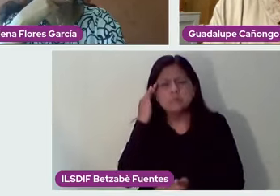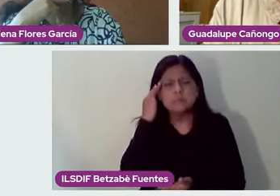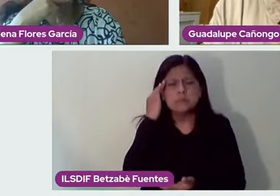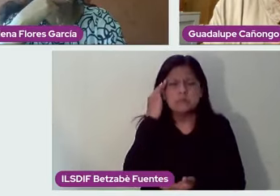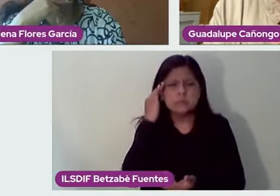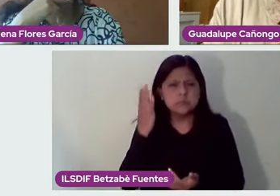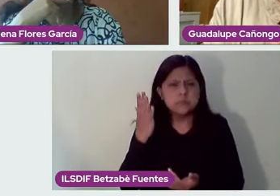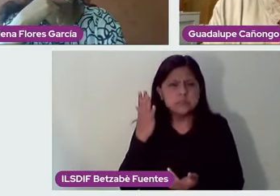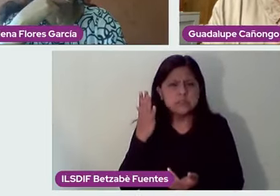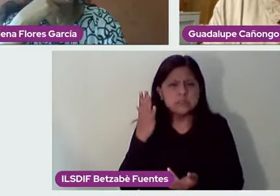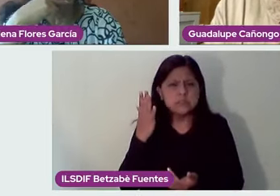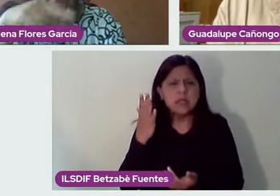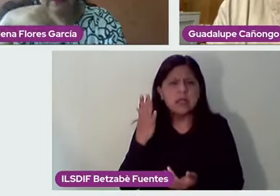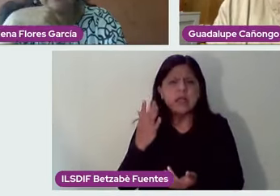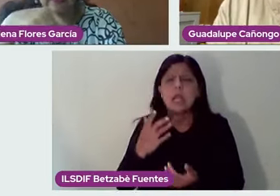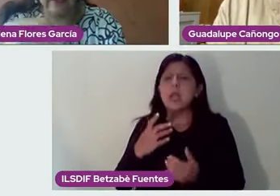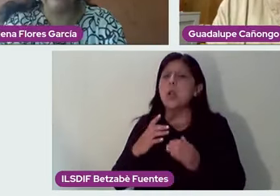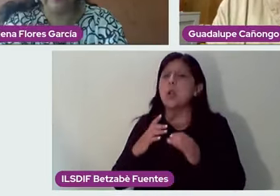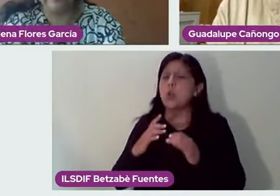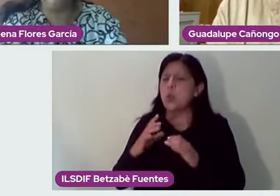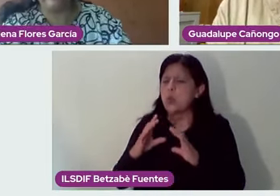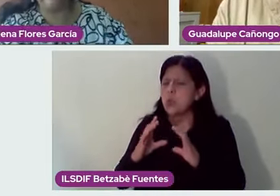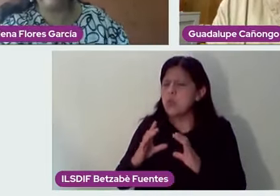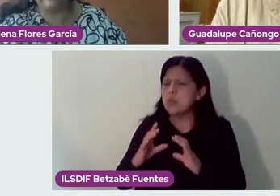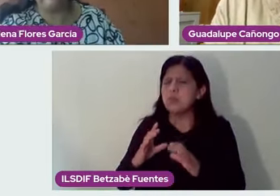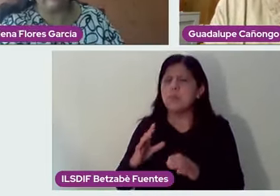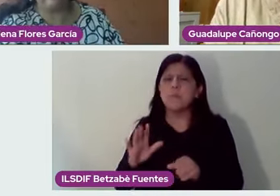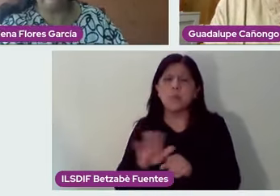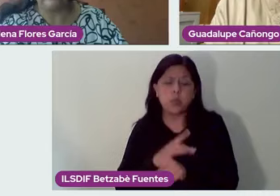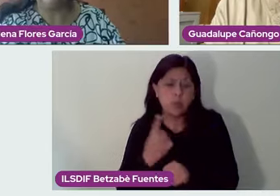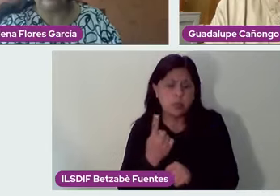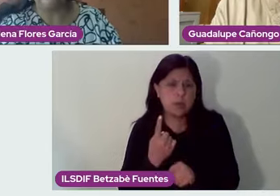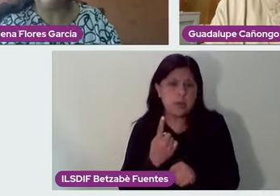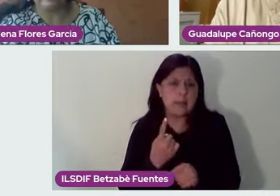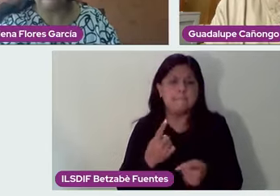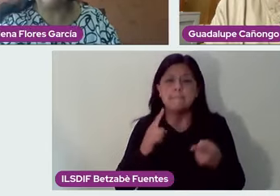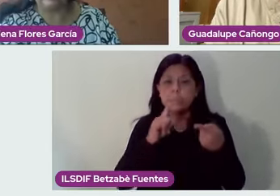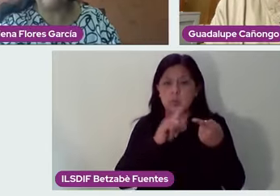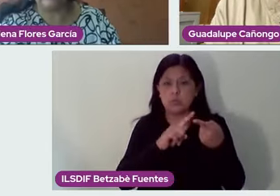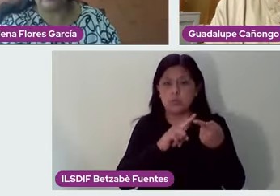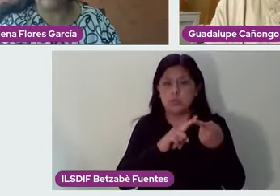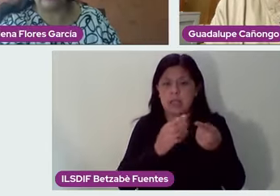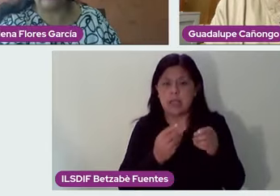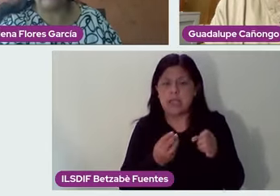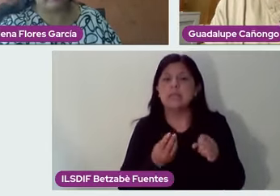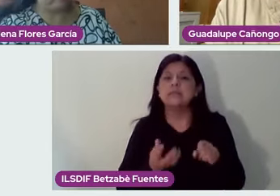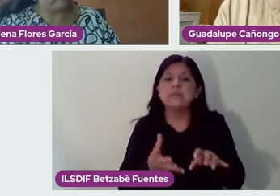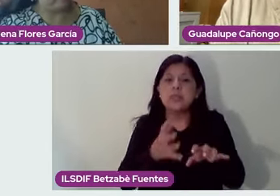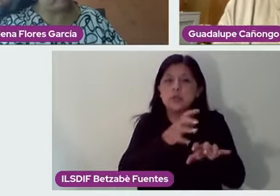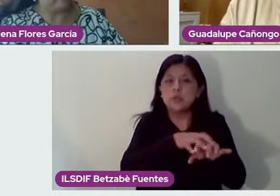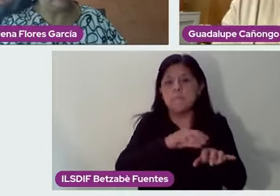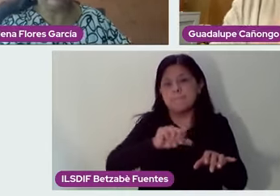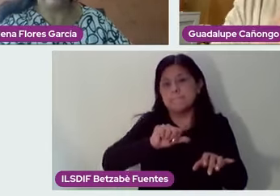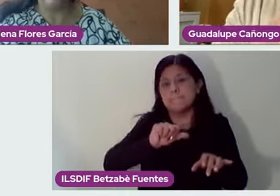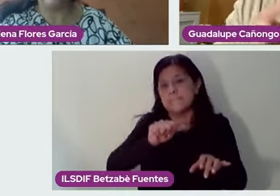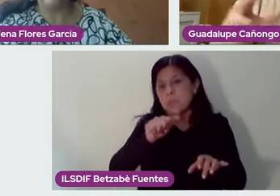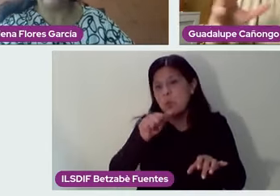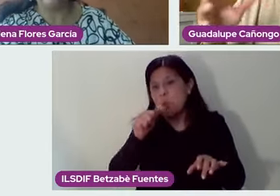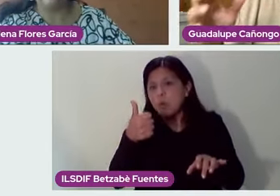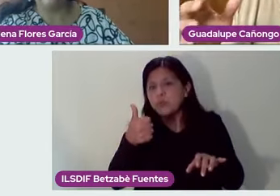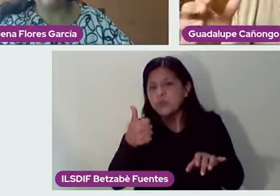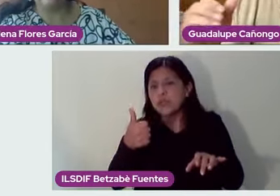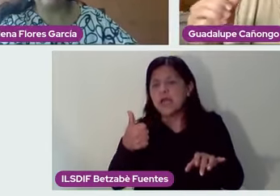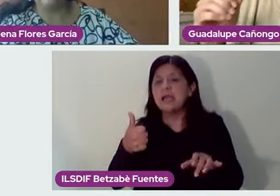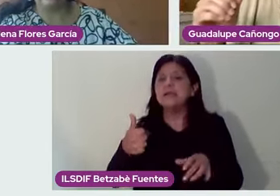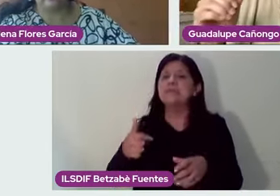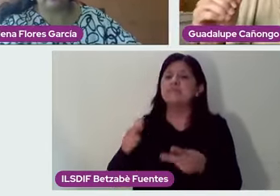hablamos de inclusión, tenemos la contraparte que es exclusión, ¿no? Entonces, por supuesto, hay